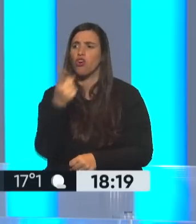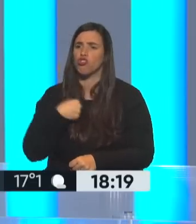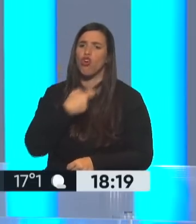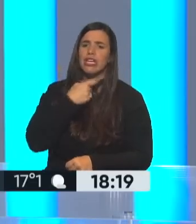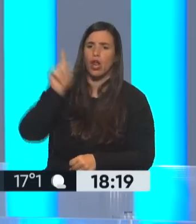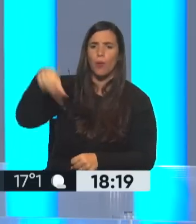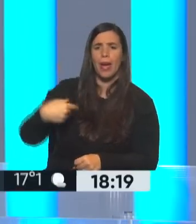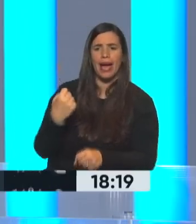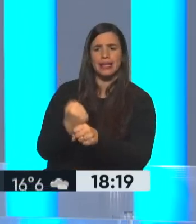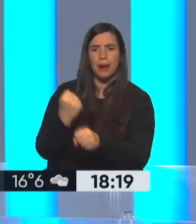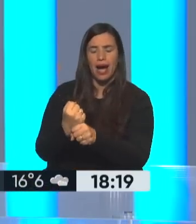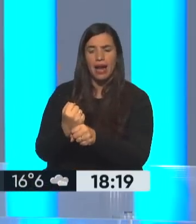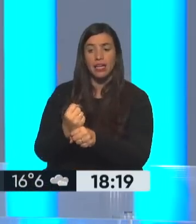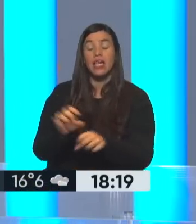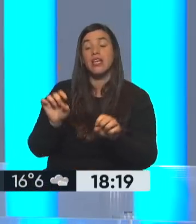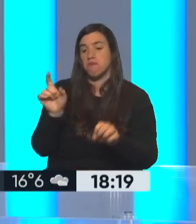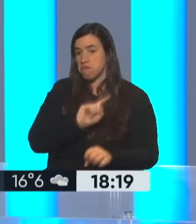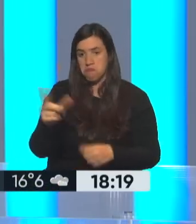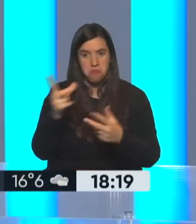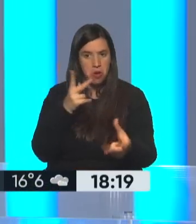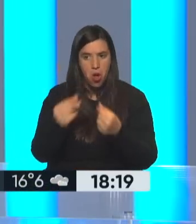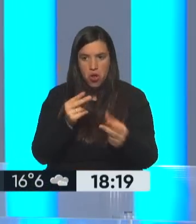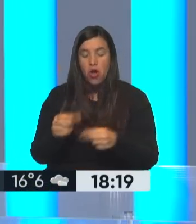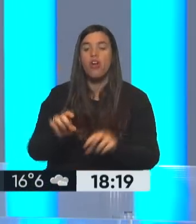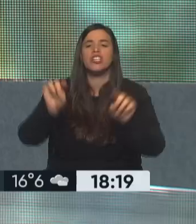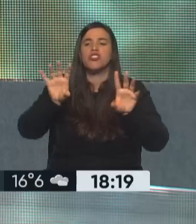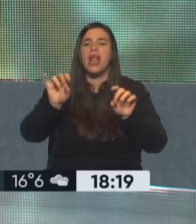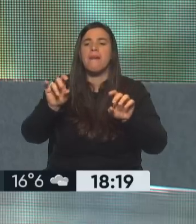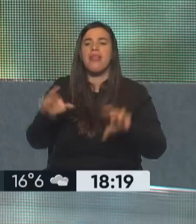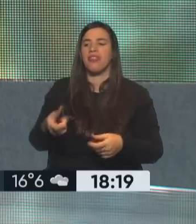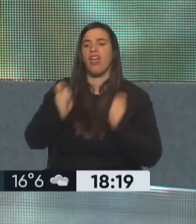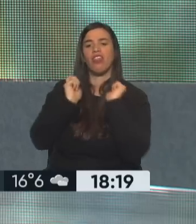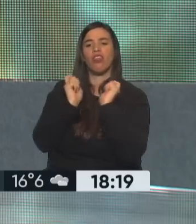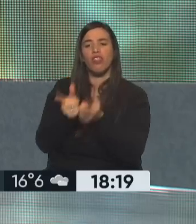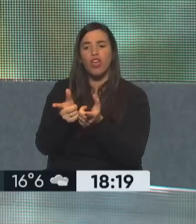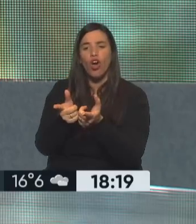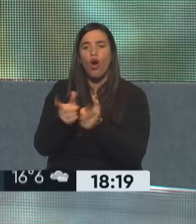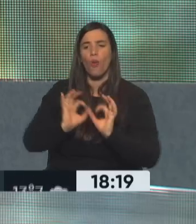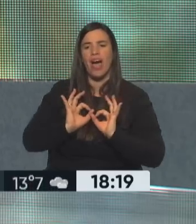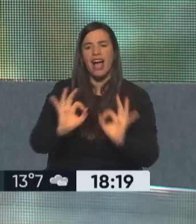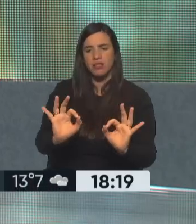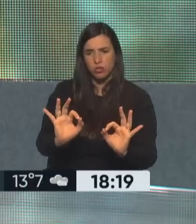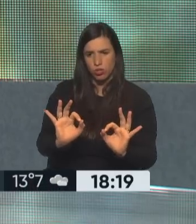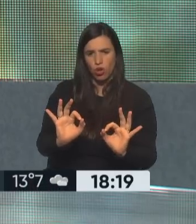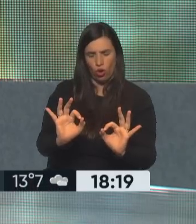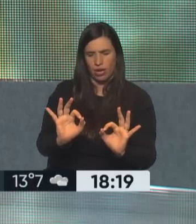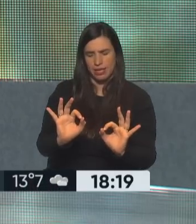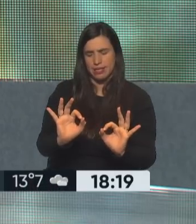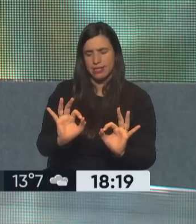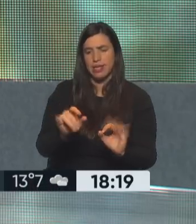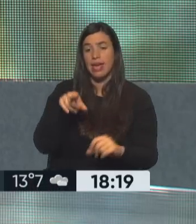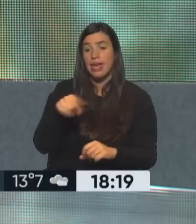concedió vacaciones por la feria judicial de enero de 2022 no gozada, es decir, que le